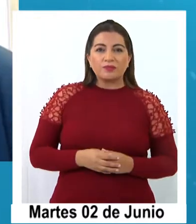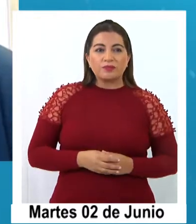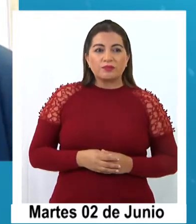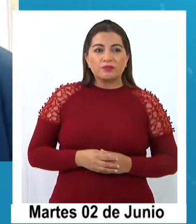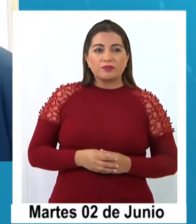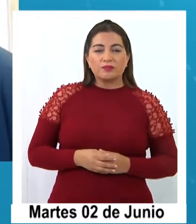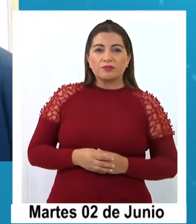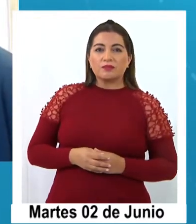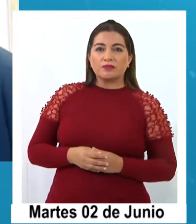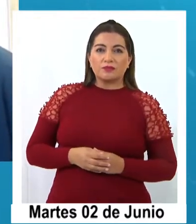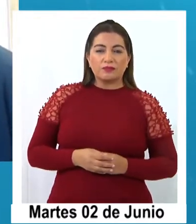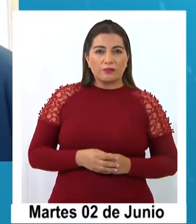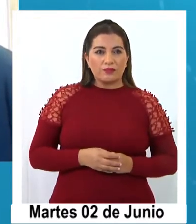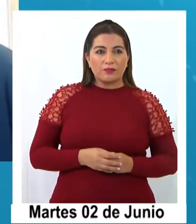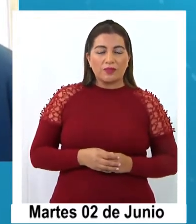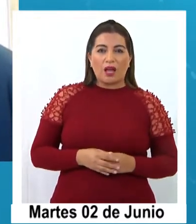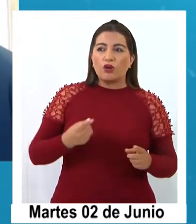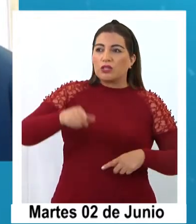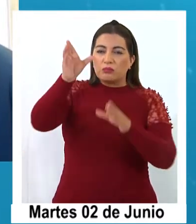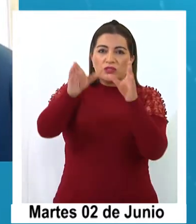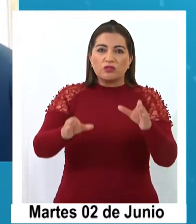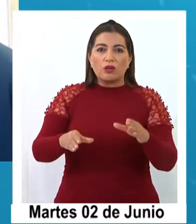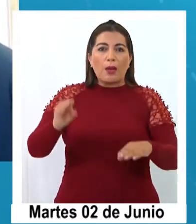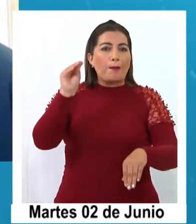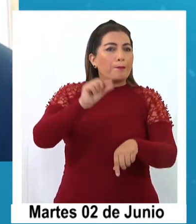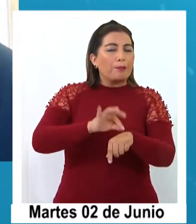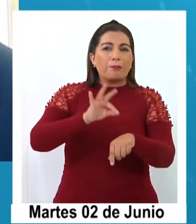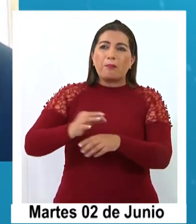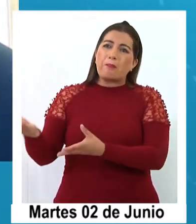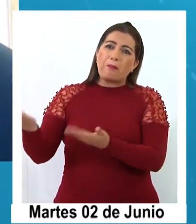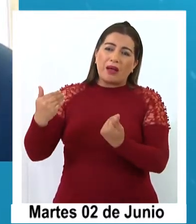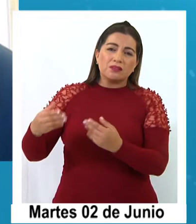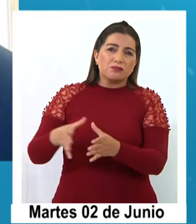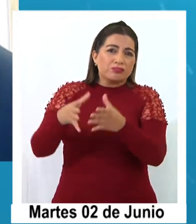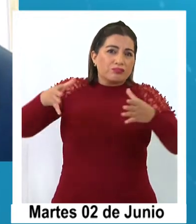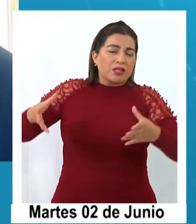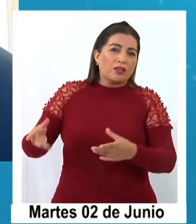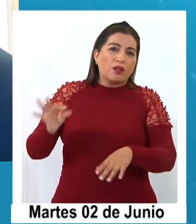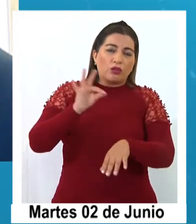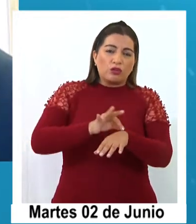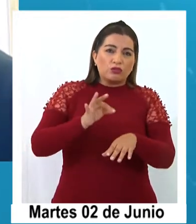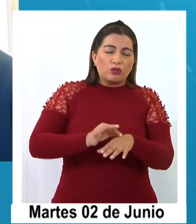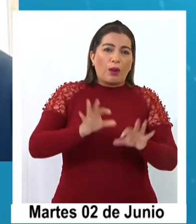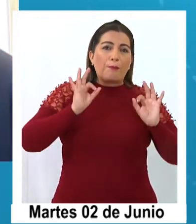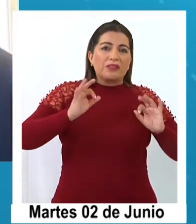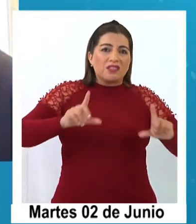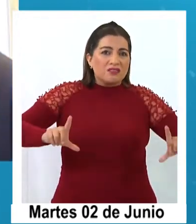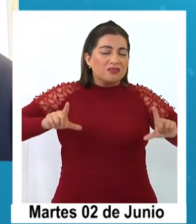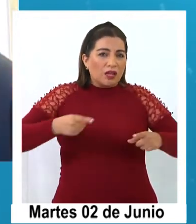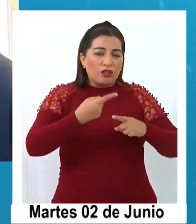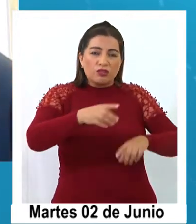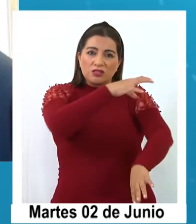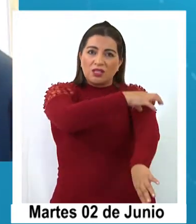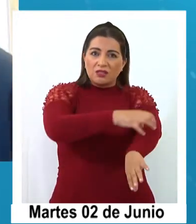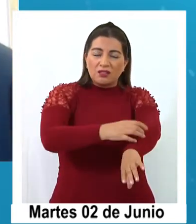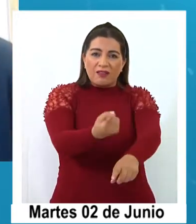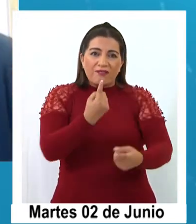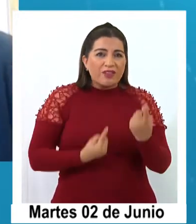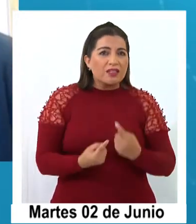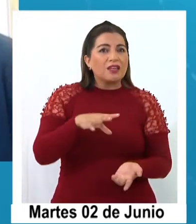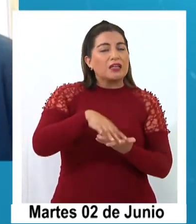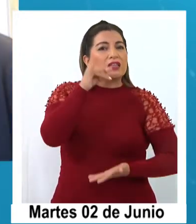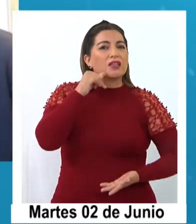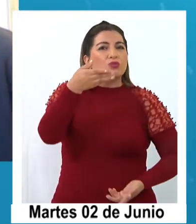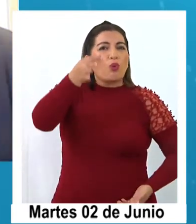derivar más pacientes a otros lugares, incorporar más médicos, traer médicos o especialistas de otras ciudades?